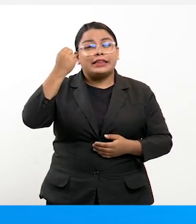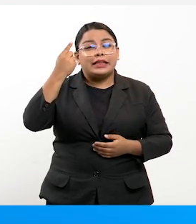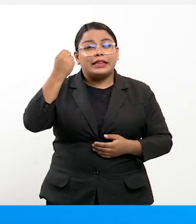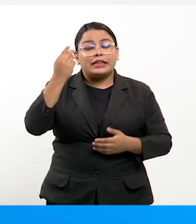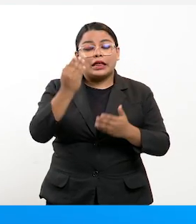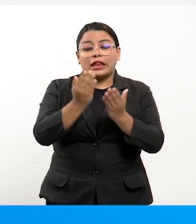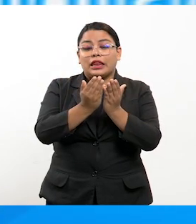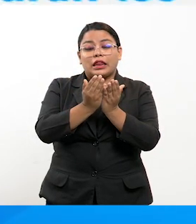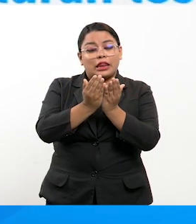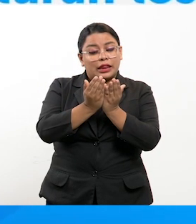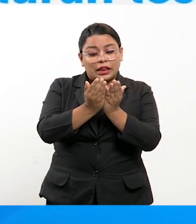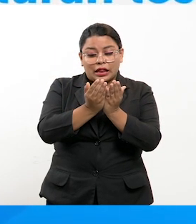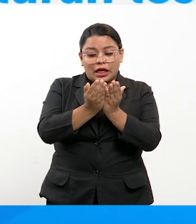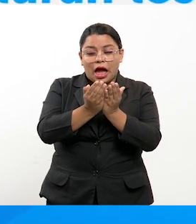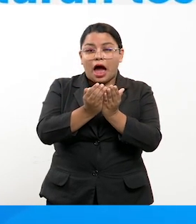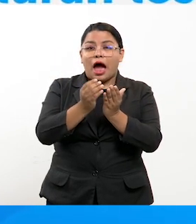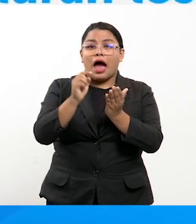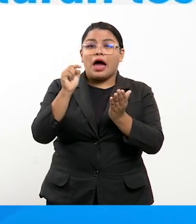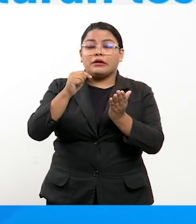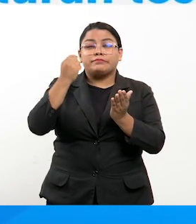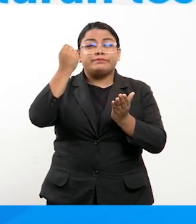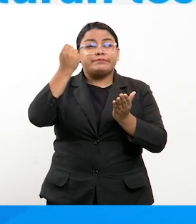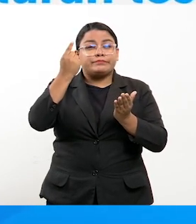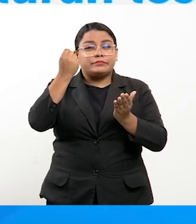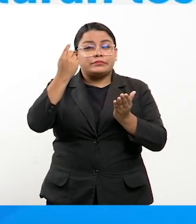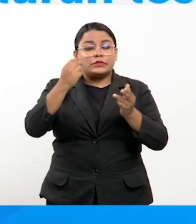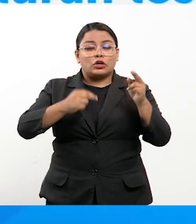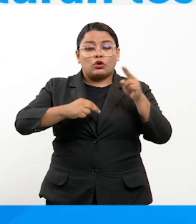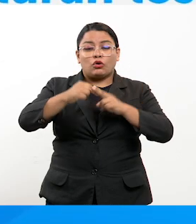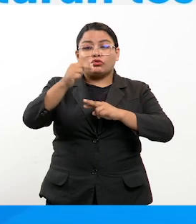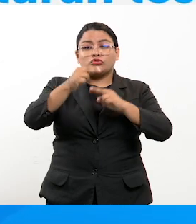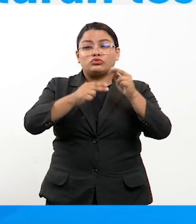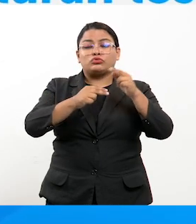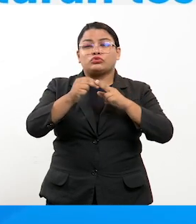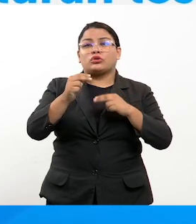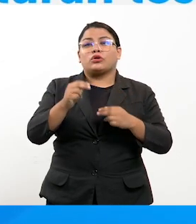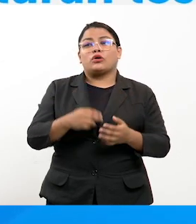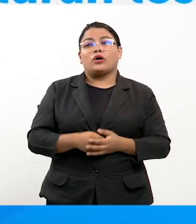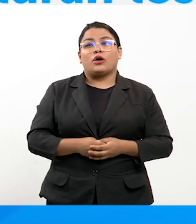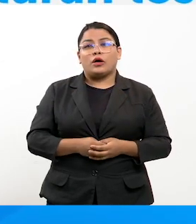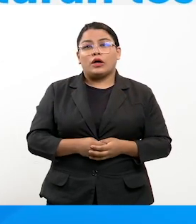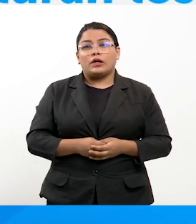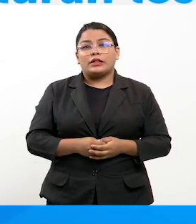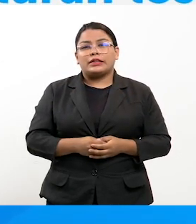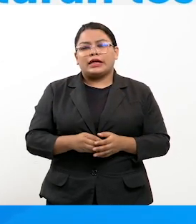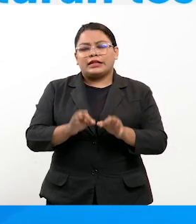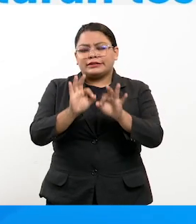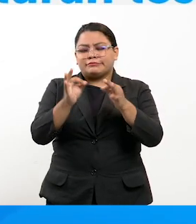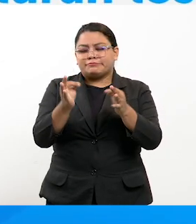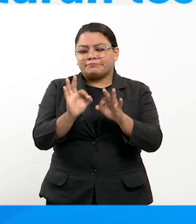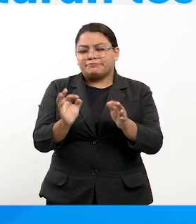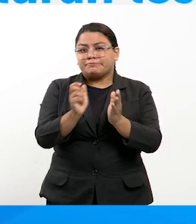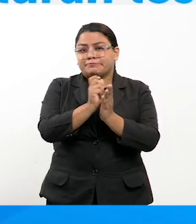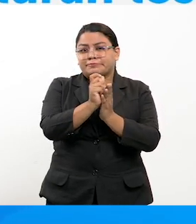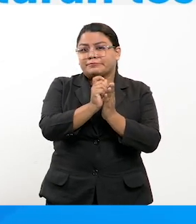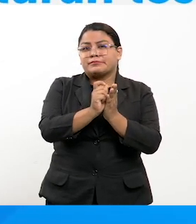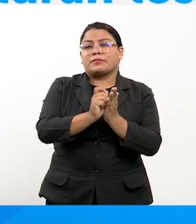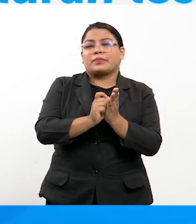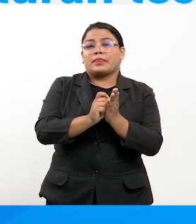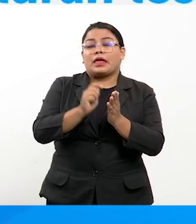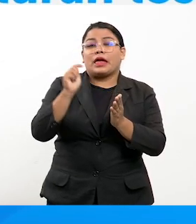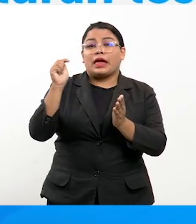lectora. Implica la comprensión y la construcción del sentido de textos escritos. En